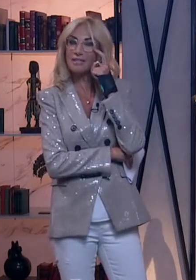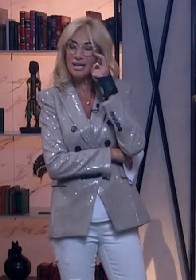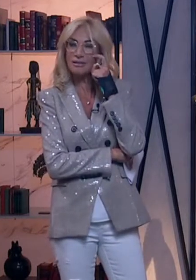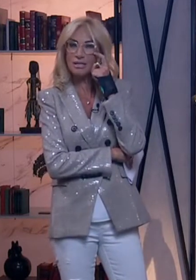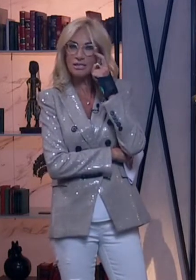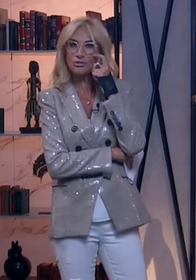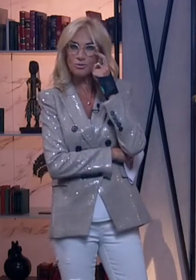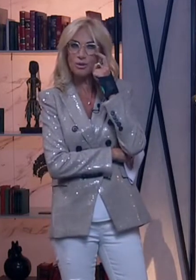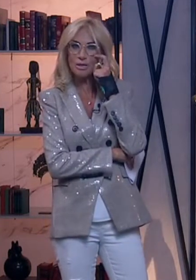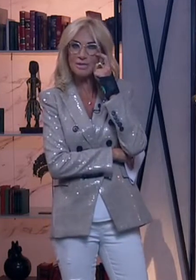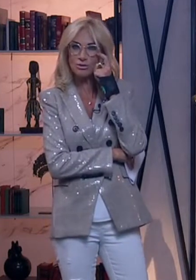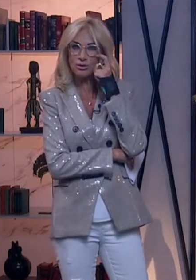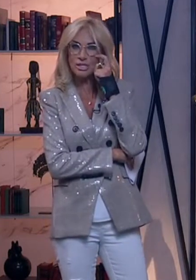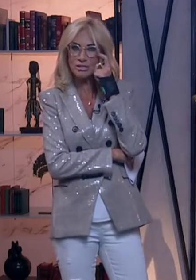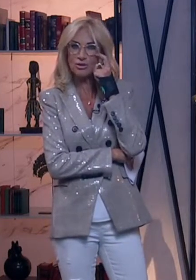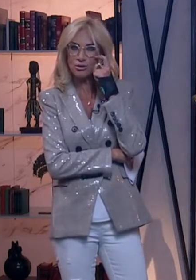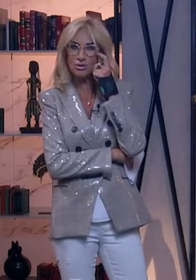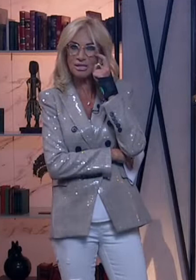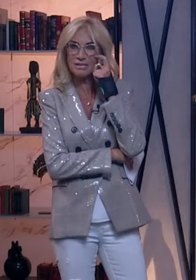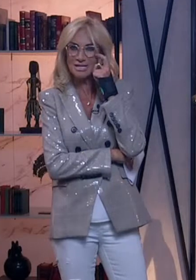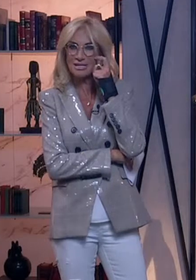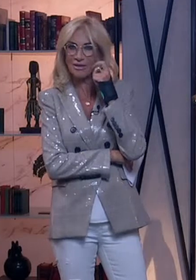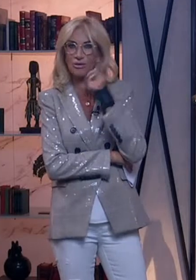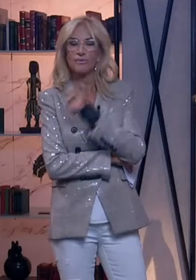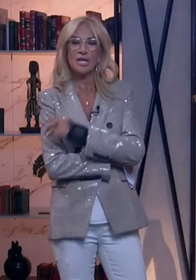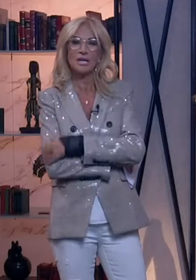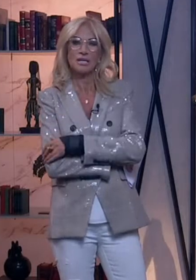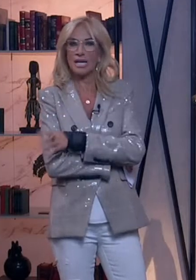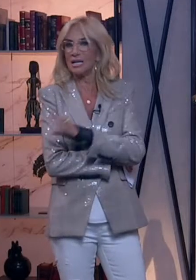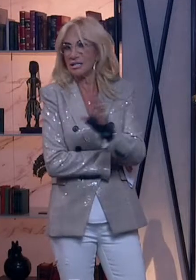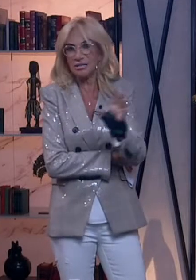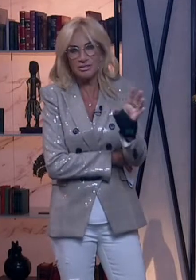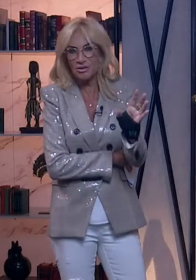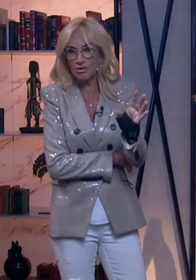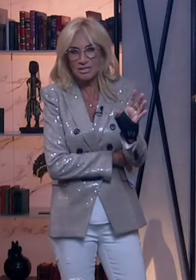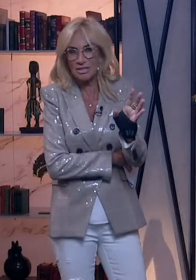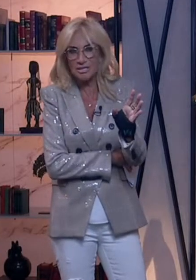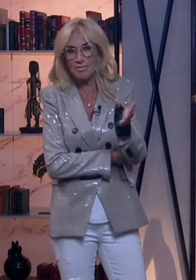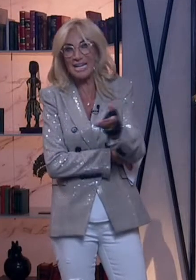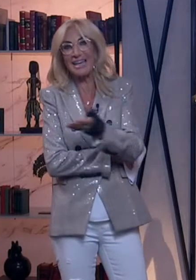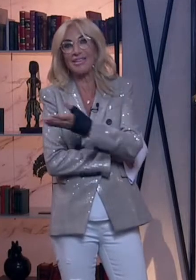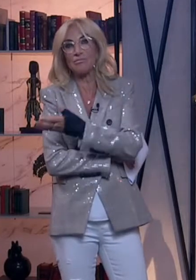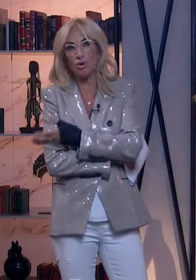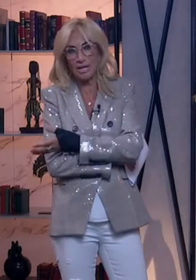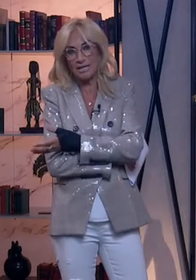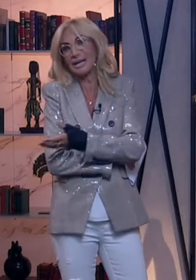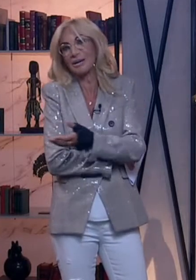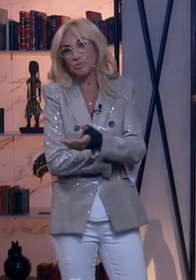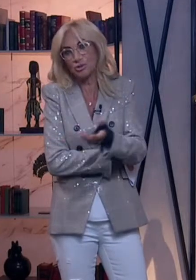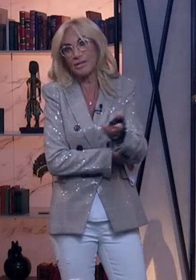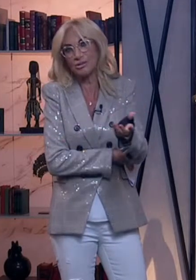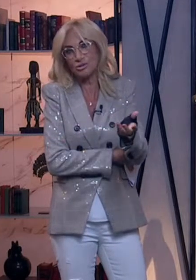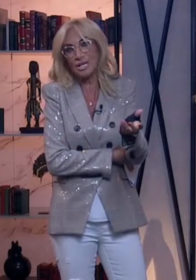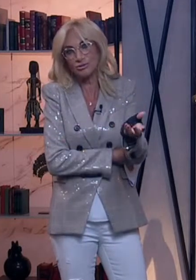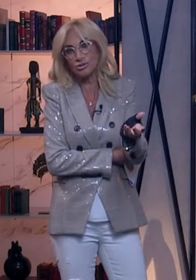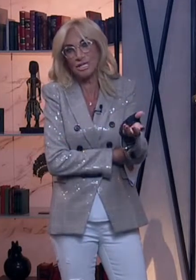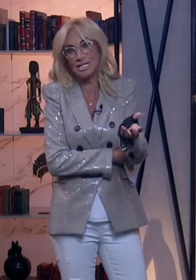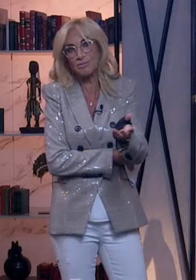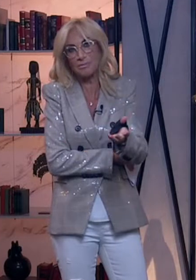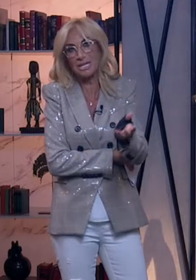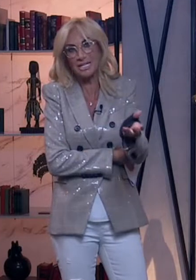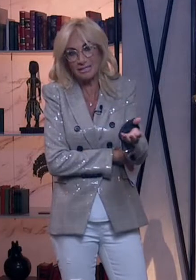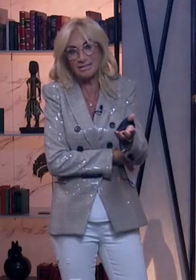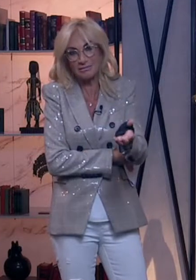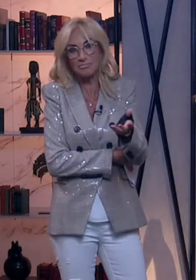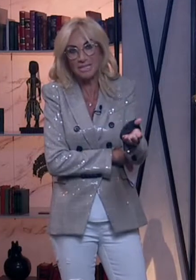se entienden estos problemas logísticos de traslado que han existido desde siempre, la demora en la captura de los datos de